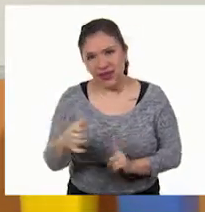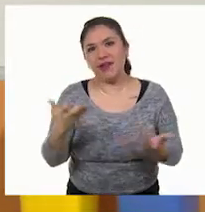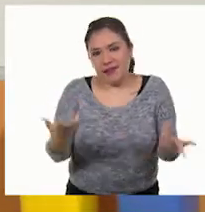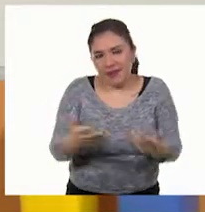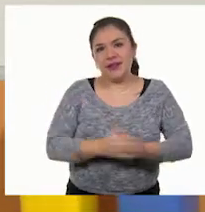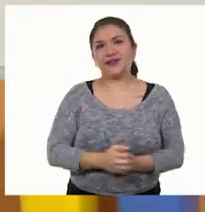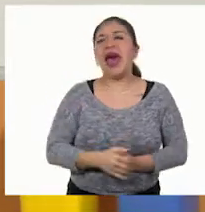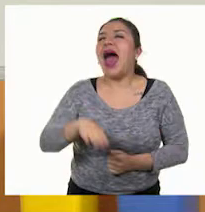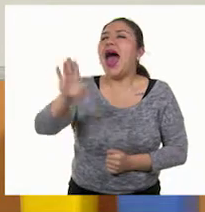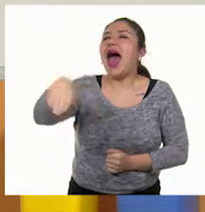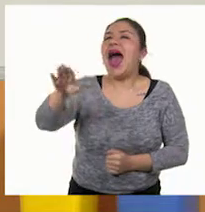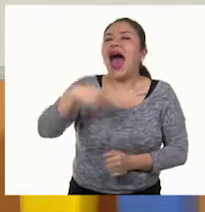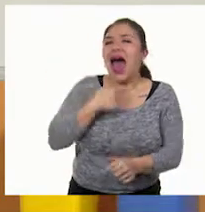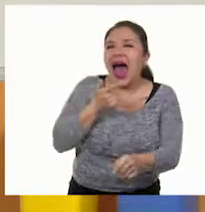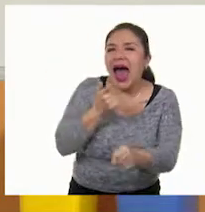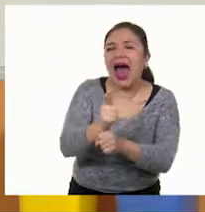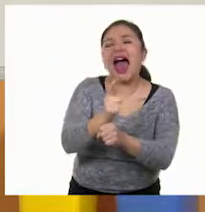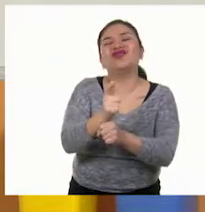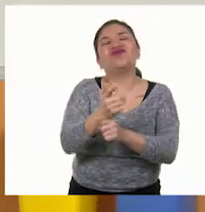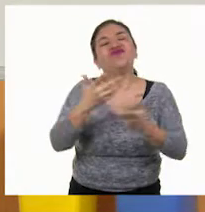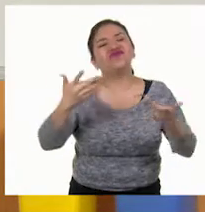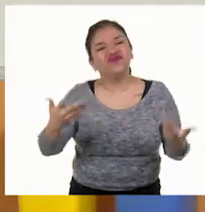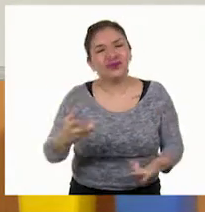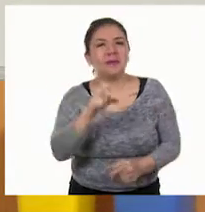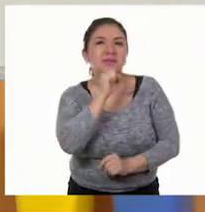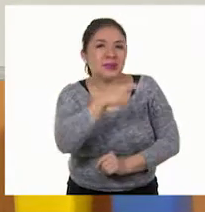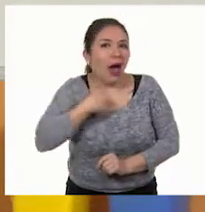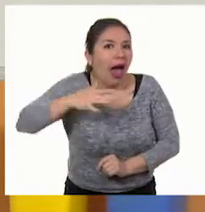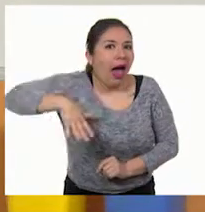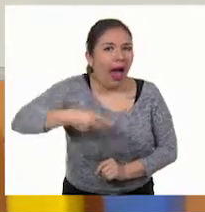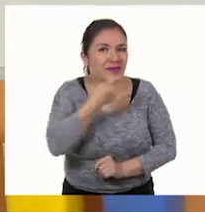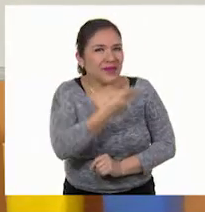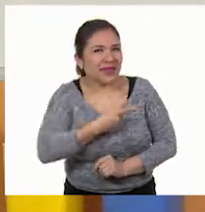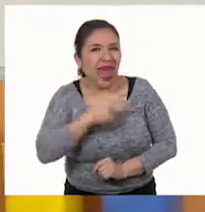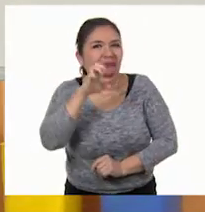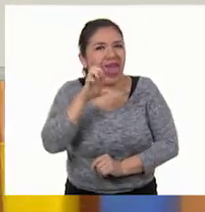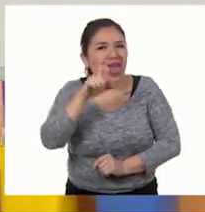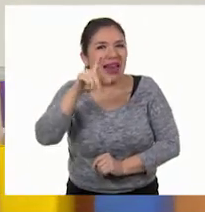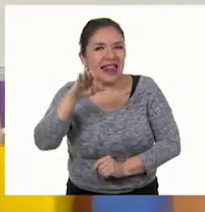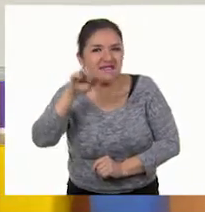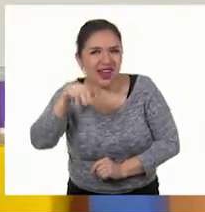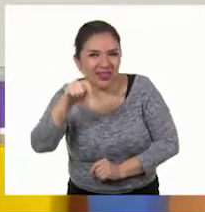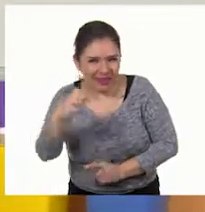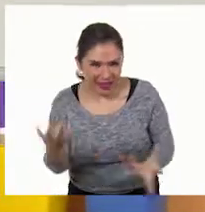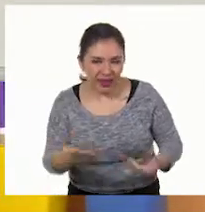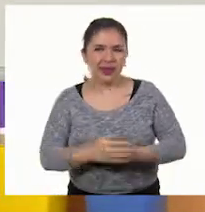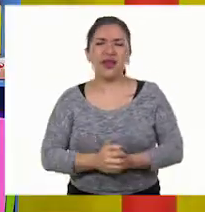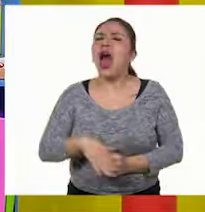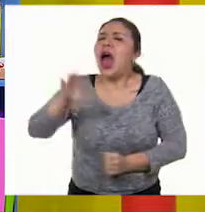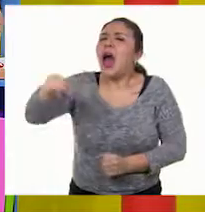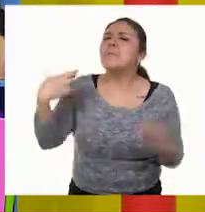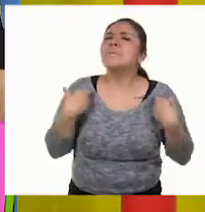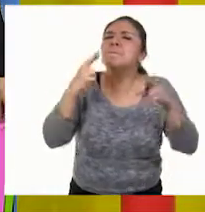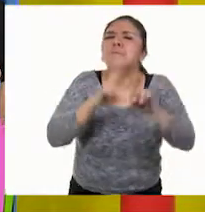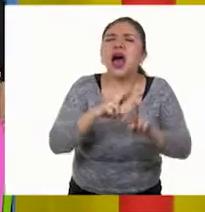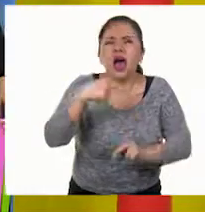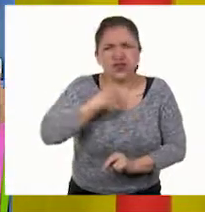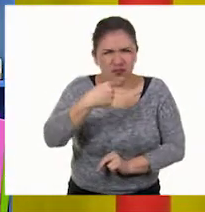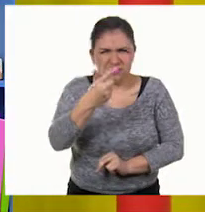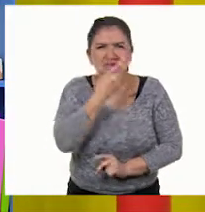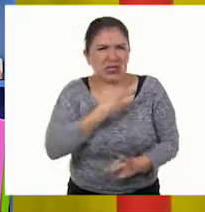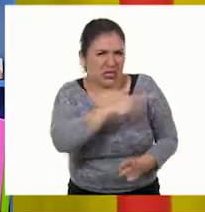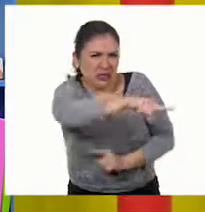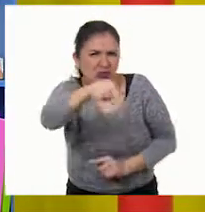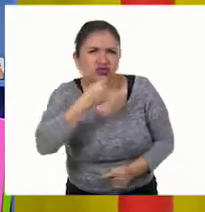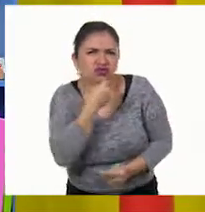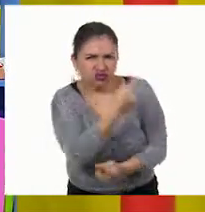Ah, ya veo. Claro. Ajá, que fue la que nos dijiste hace rato. Elefante. Oiga, maestra. Dime. ¿Sabe qué me están diciendo